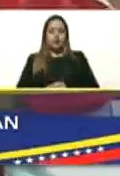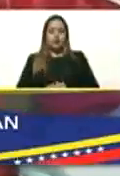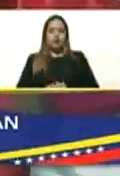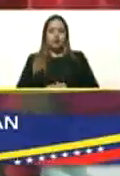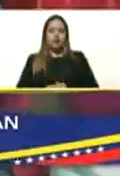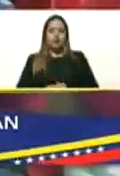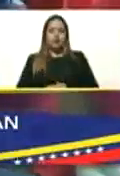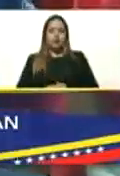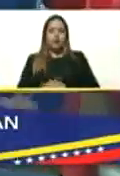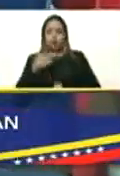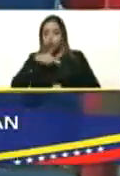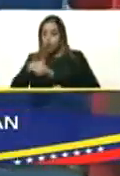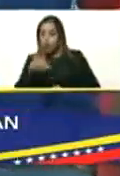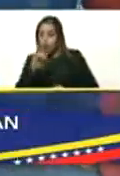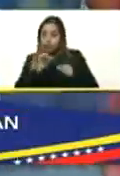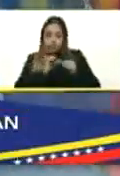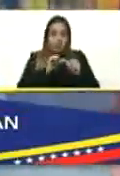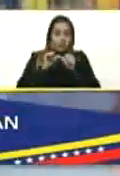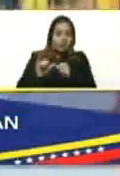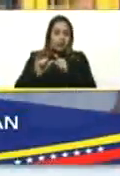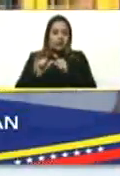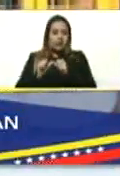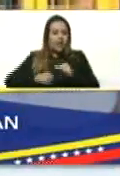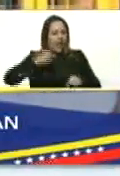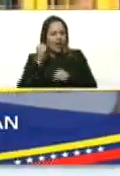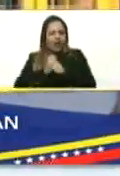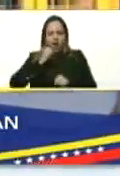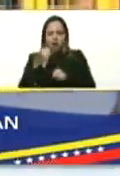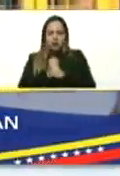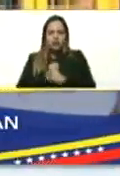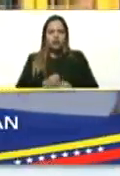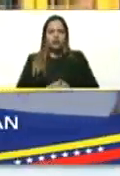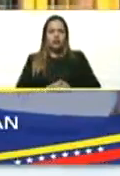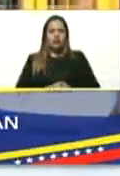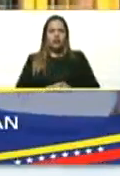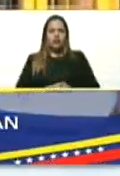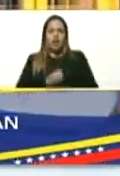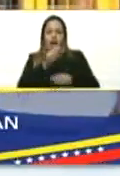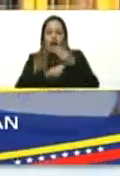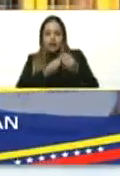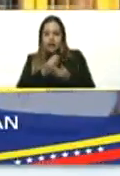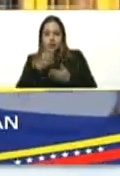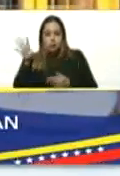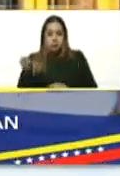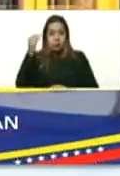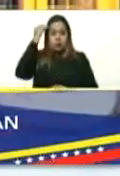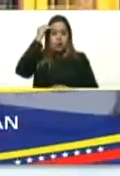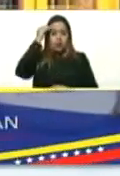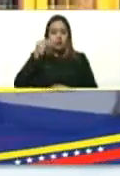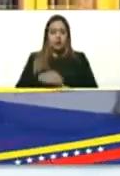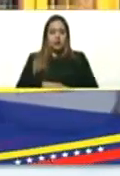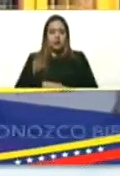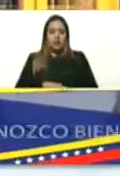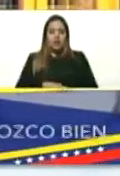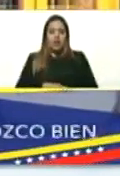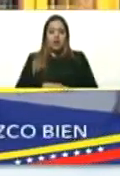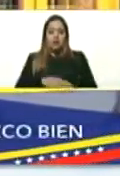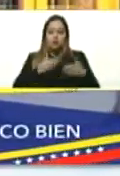Y en eso estamos empeñados, trabajando, metiéndole la mente, metiéndole las